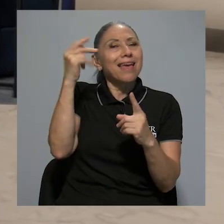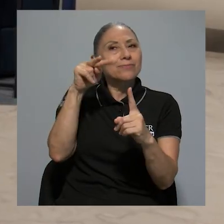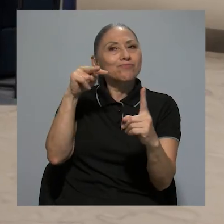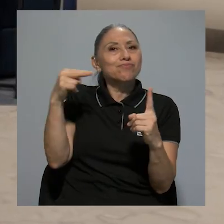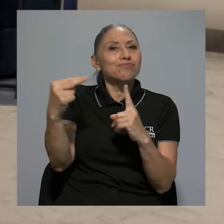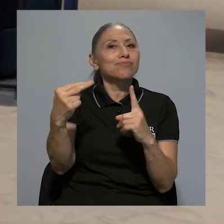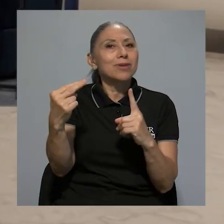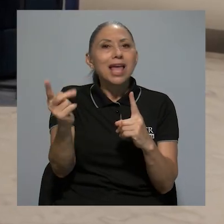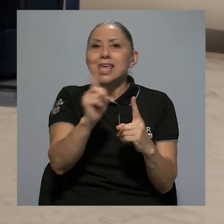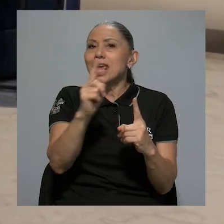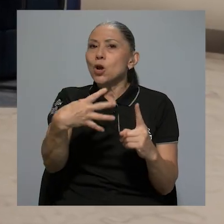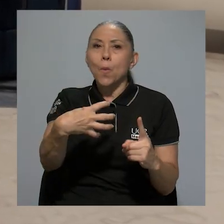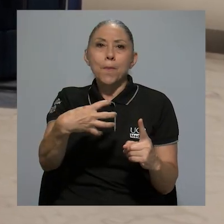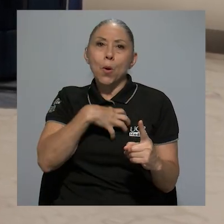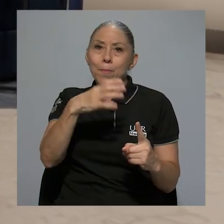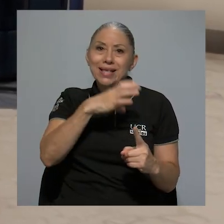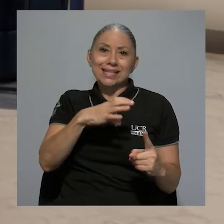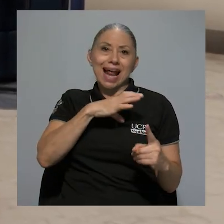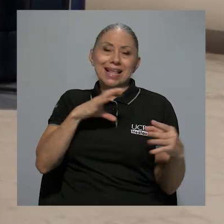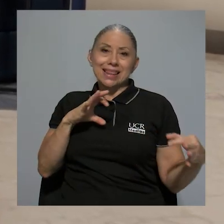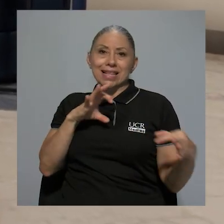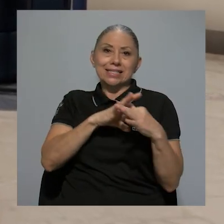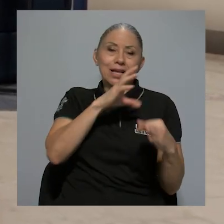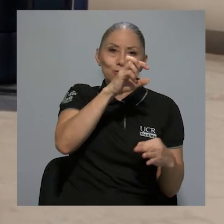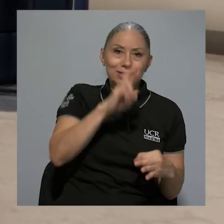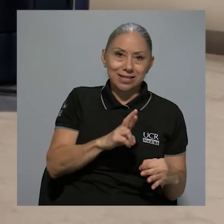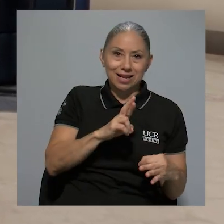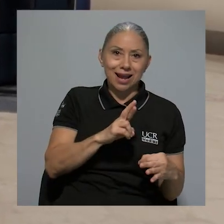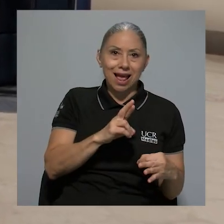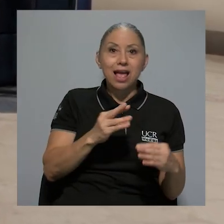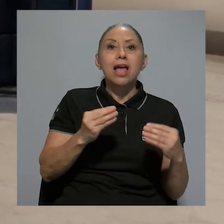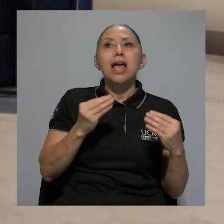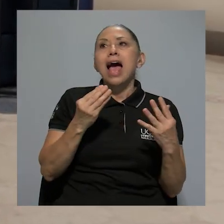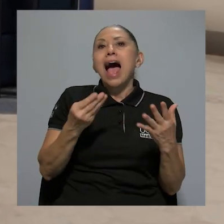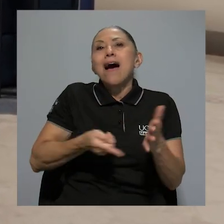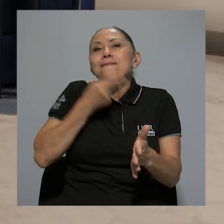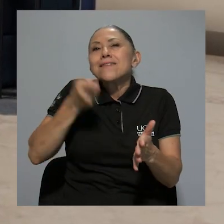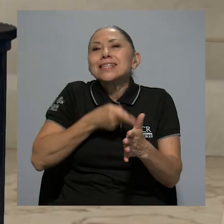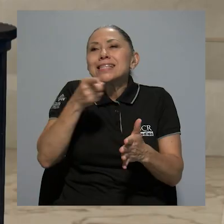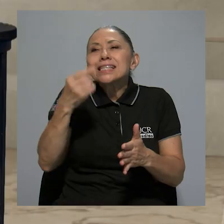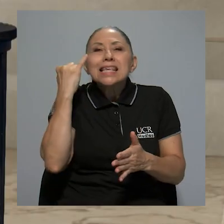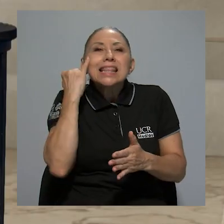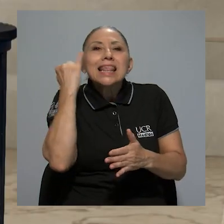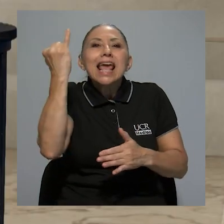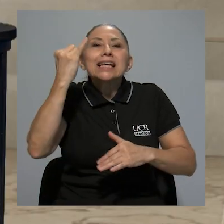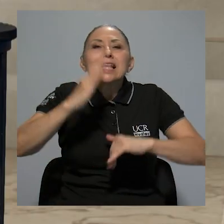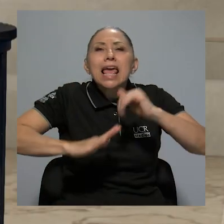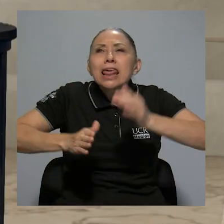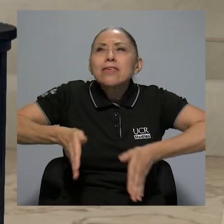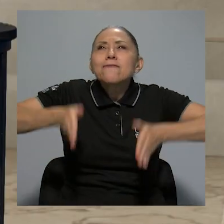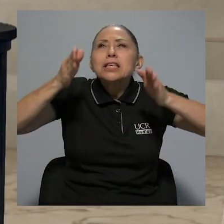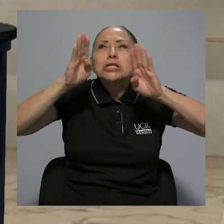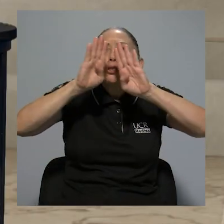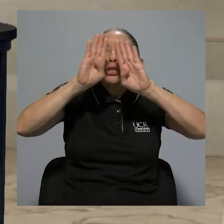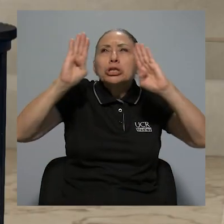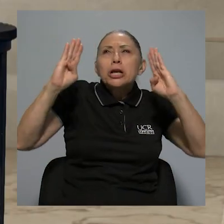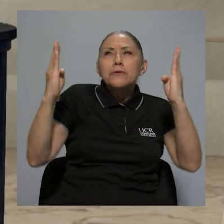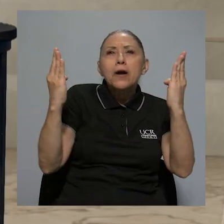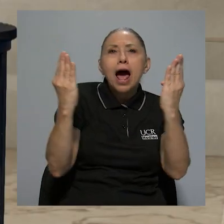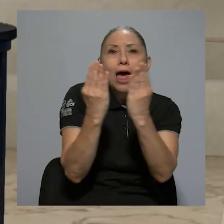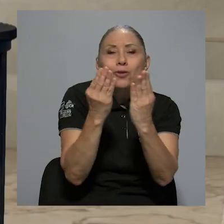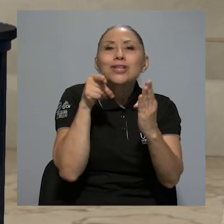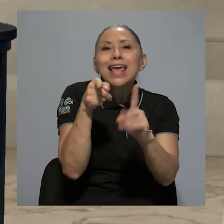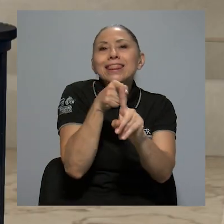cómo deberíamos diseñar acá, ¿verdad? Entonces muchas veces estas ideas de edificios muy cerrados vienen de otros países, ¿verdad? Y por